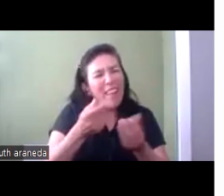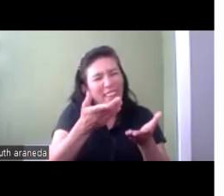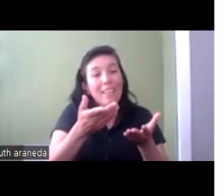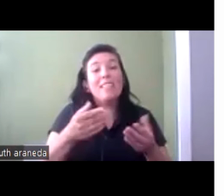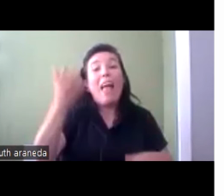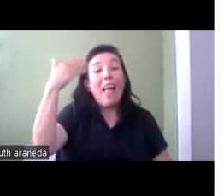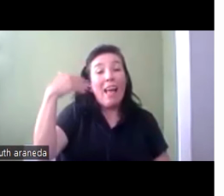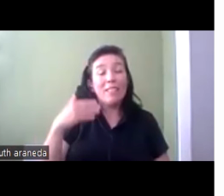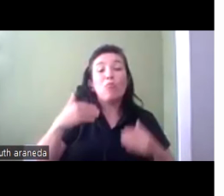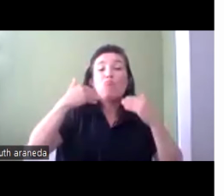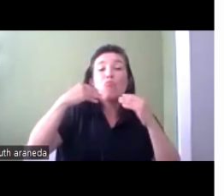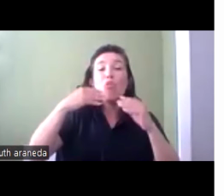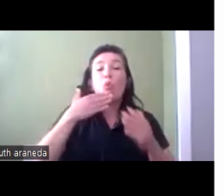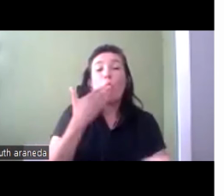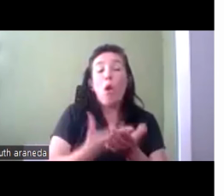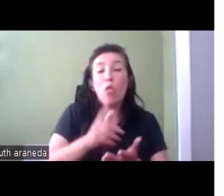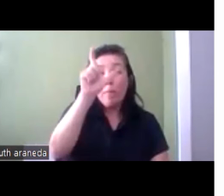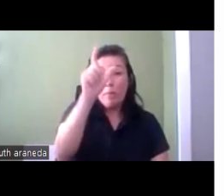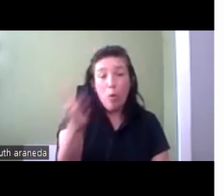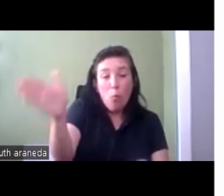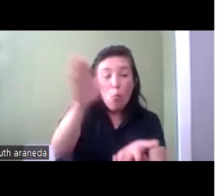distintos contextos funerarios, y por tanto es